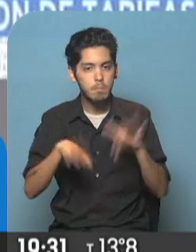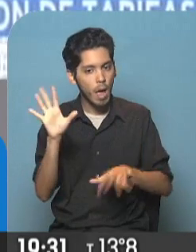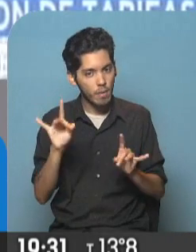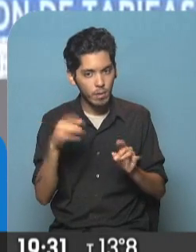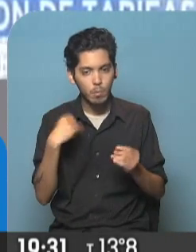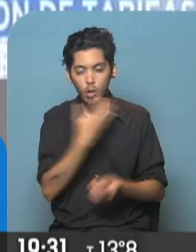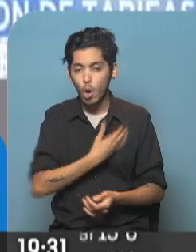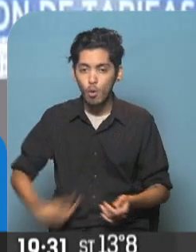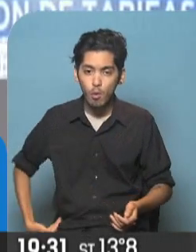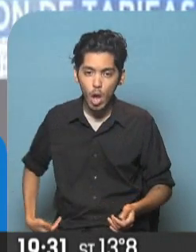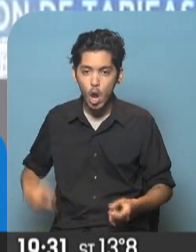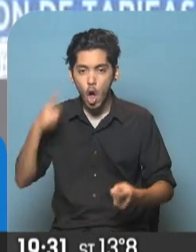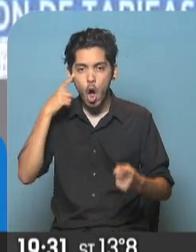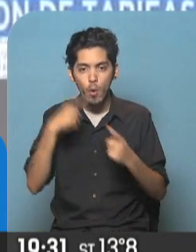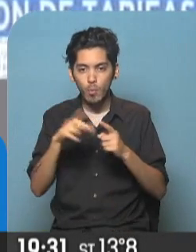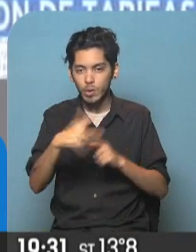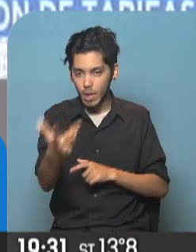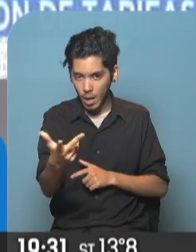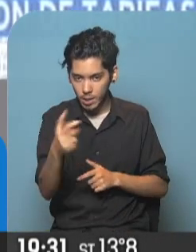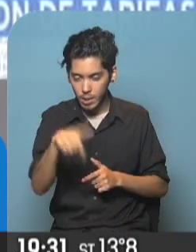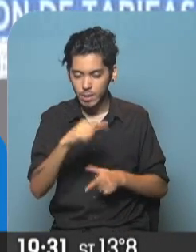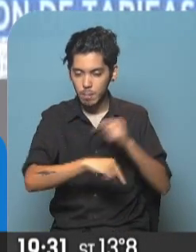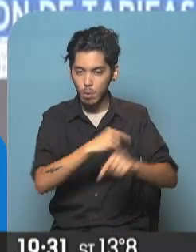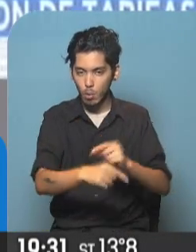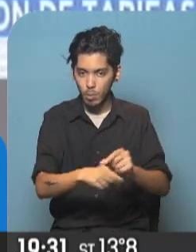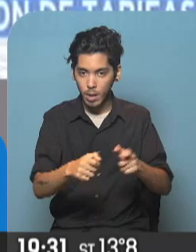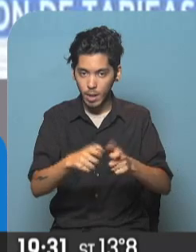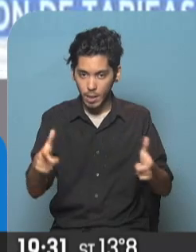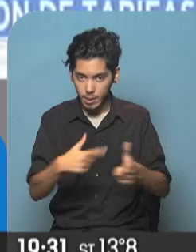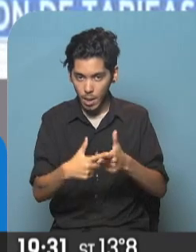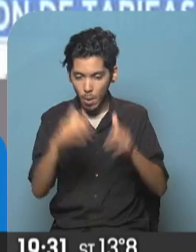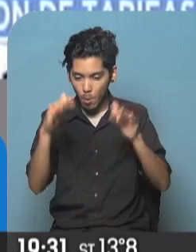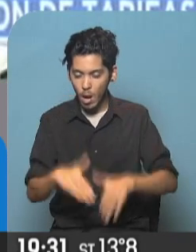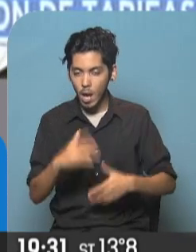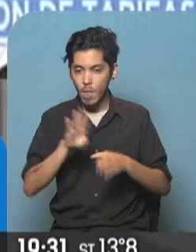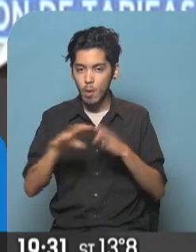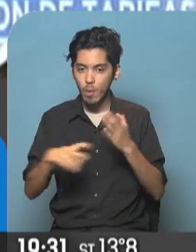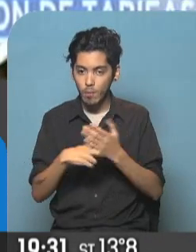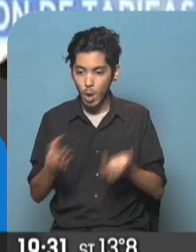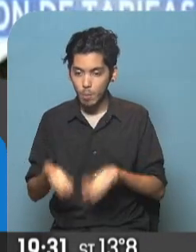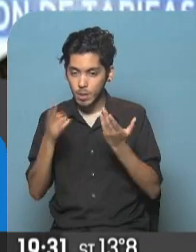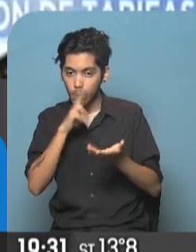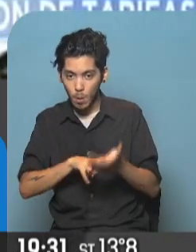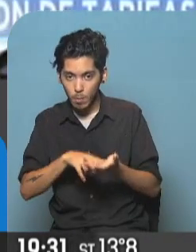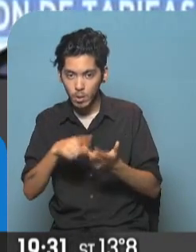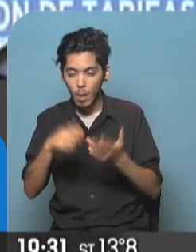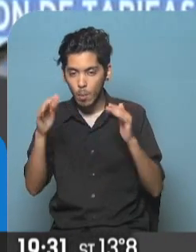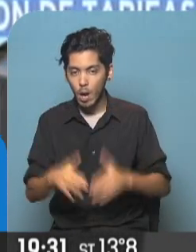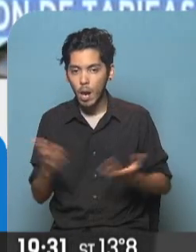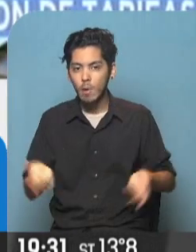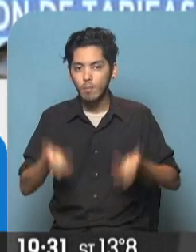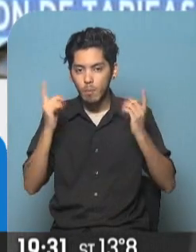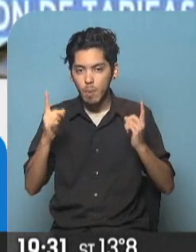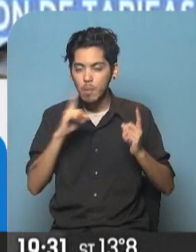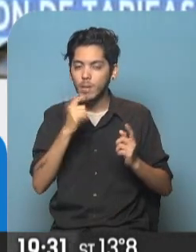porque el gobierno se puso tres objetivos en este grado lo mismo que era crecer bajar el déficit subiendo tarifas y bajar la inflación con la señal de las